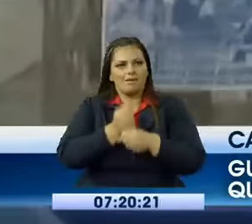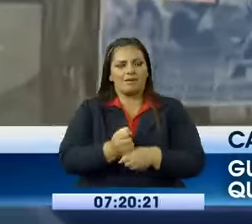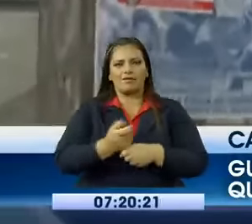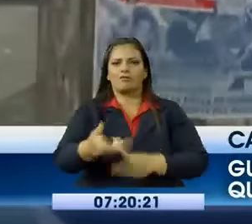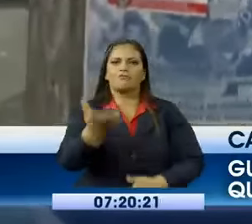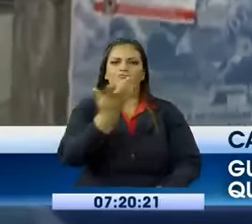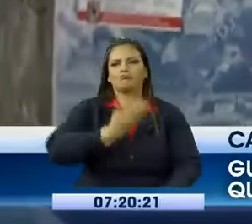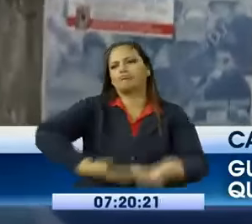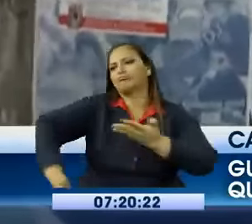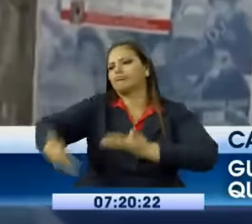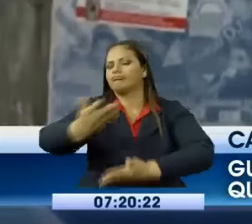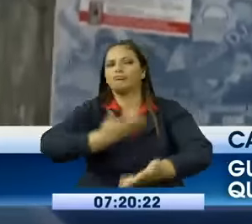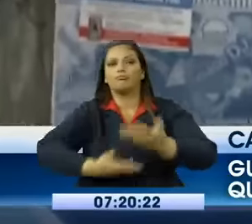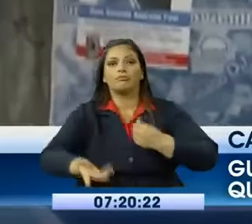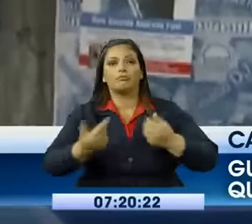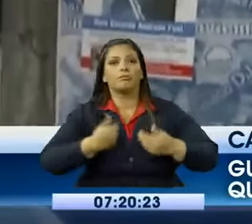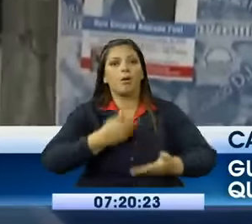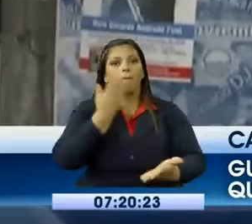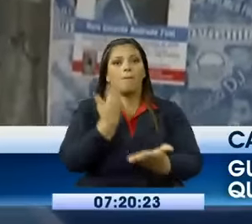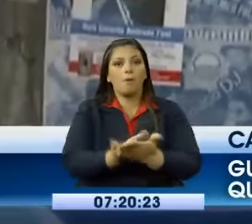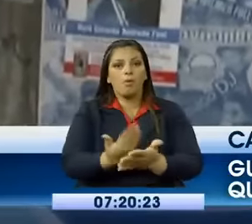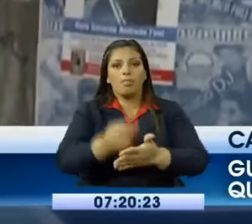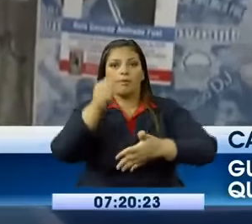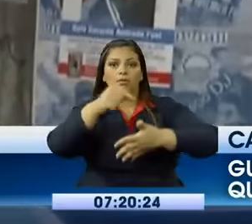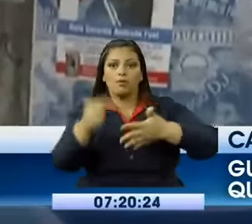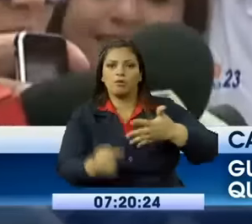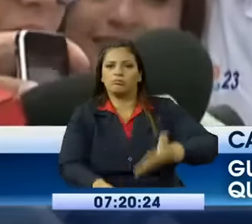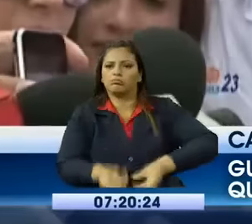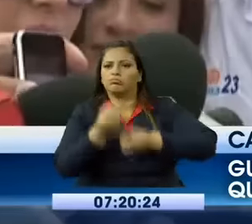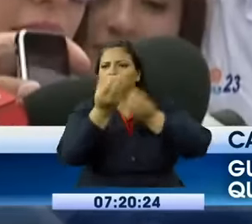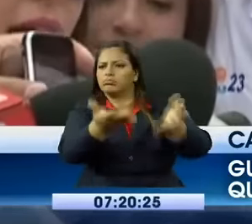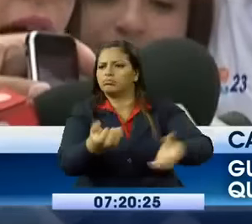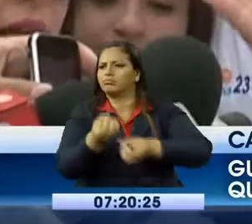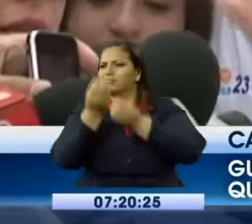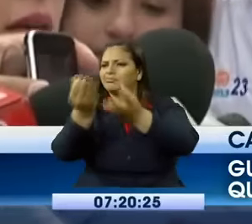propuesta de campaña, la generación de 1 millón de empleos.